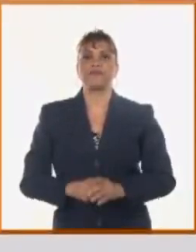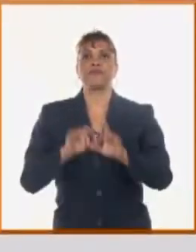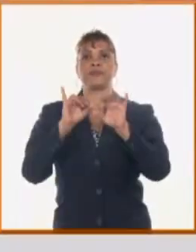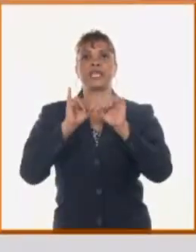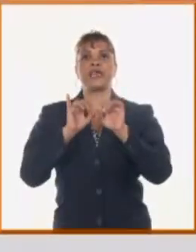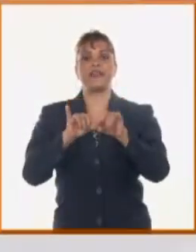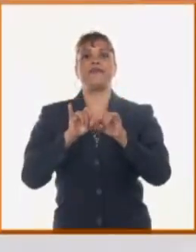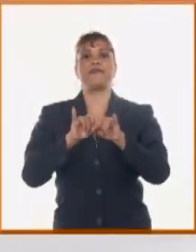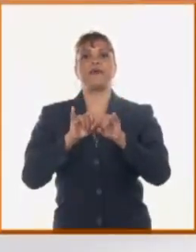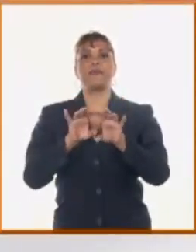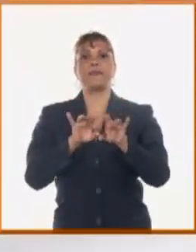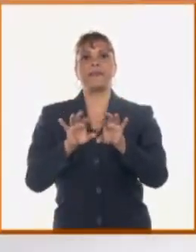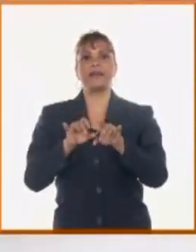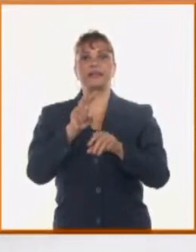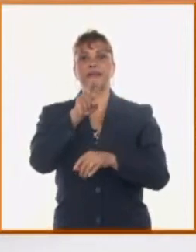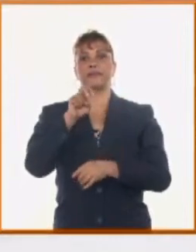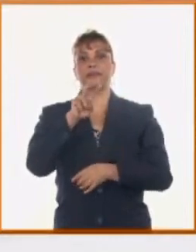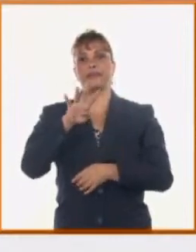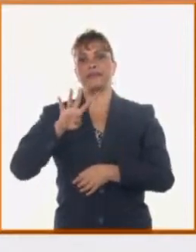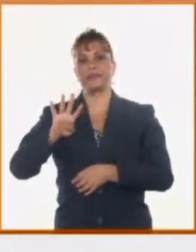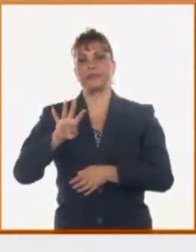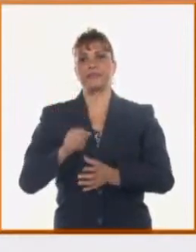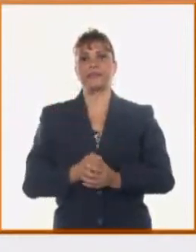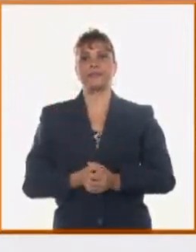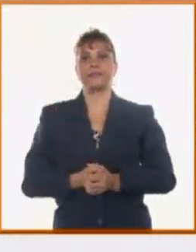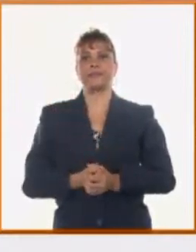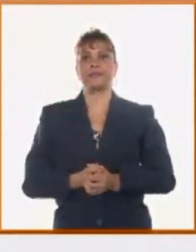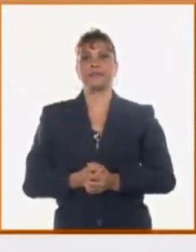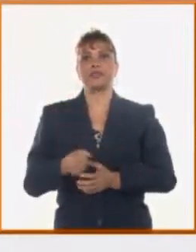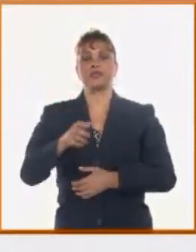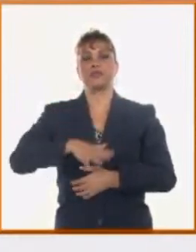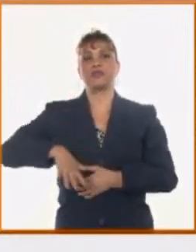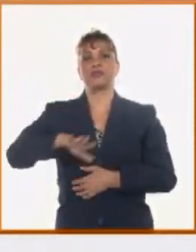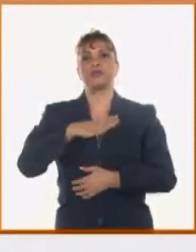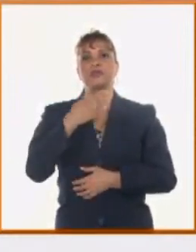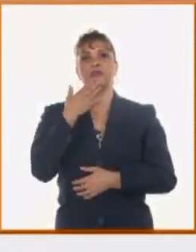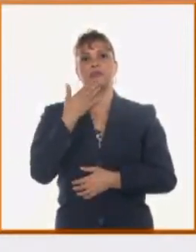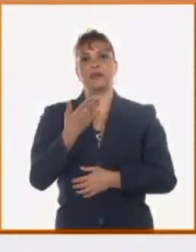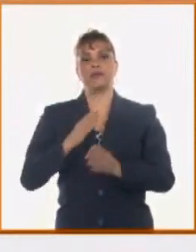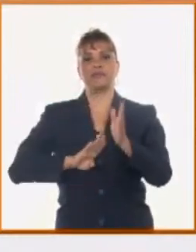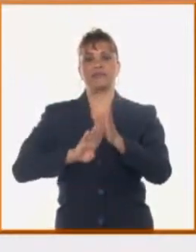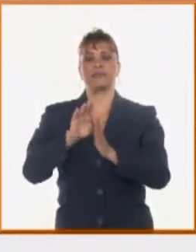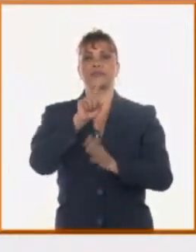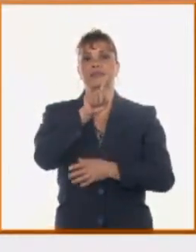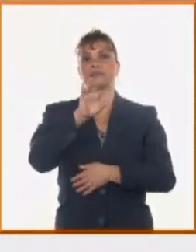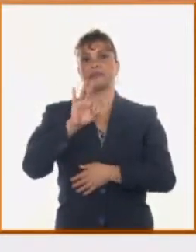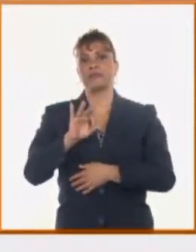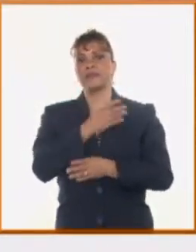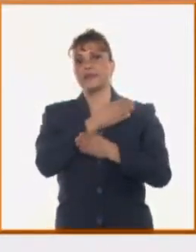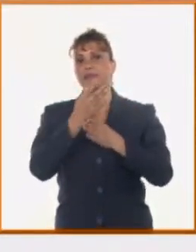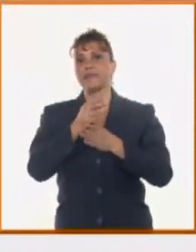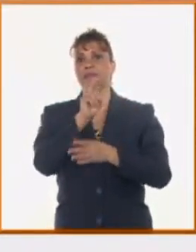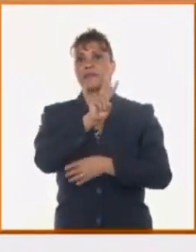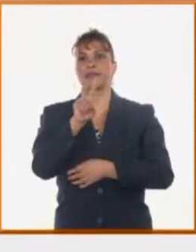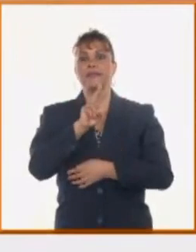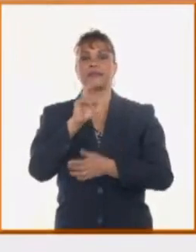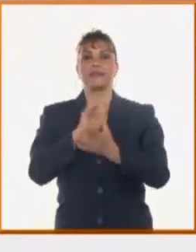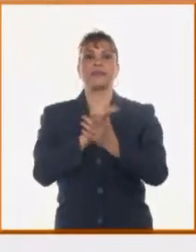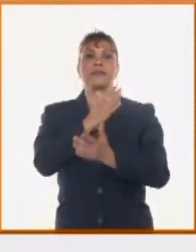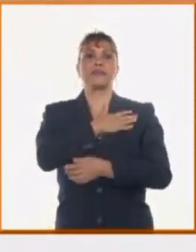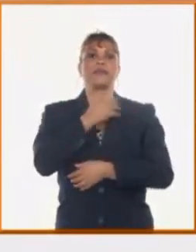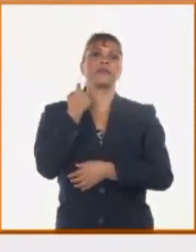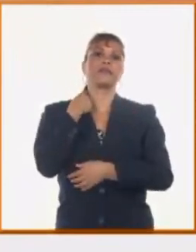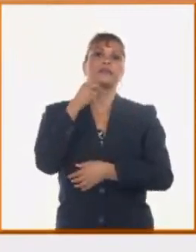Informática 2024, por una sociedad digital, del 18 al 22 de marzo del